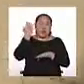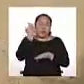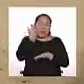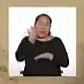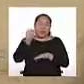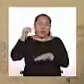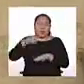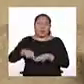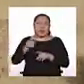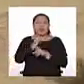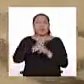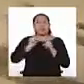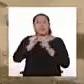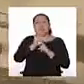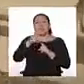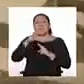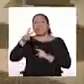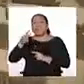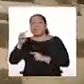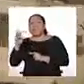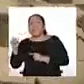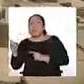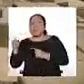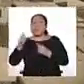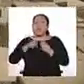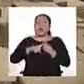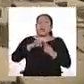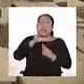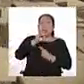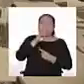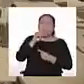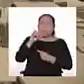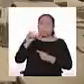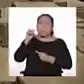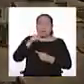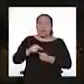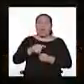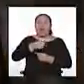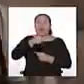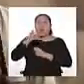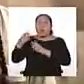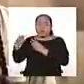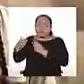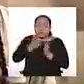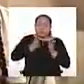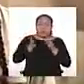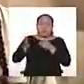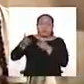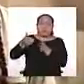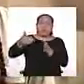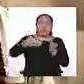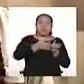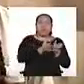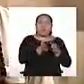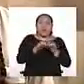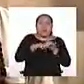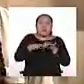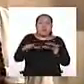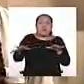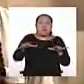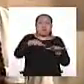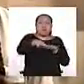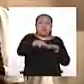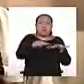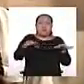que se desarrolló entre los años 200 a 700 de nuestra era, el sistema de irrigación fue sustantivamente ampliado,